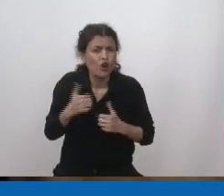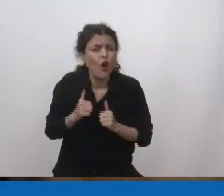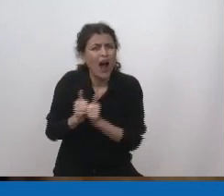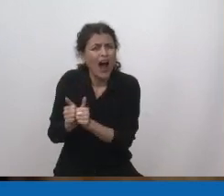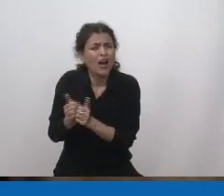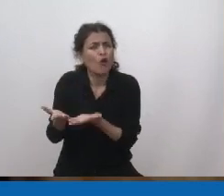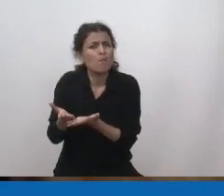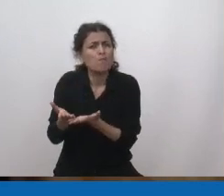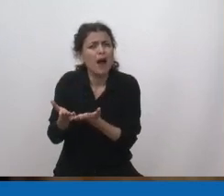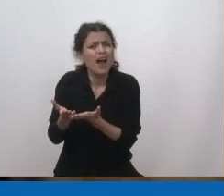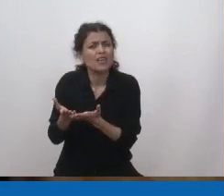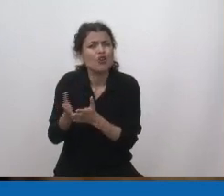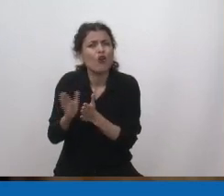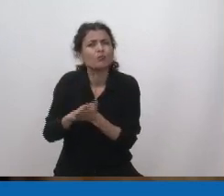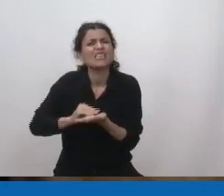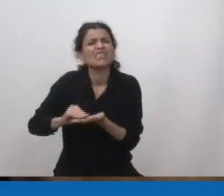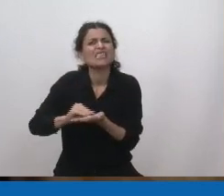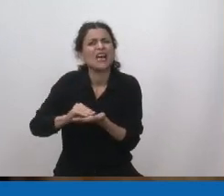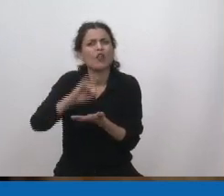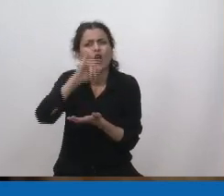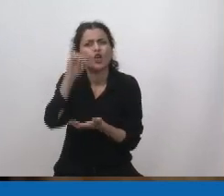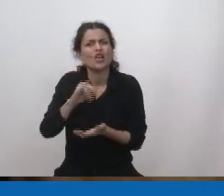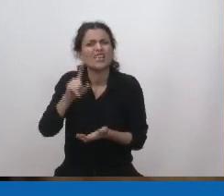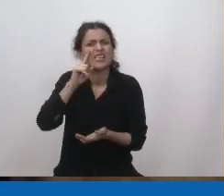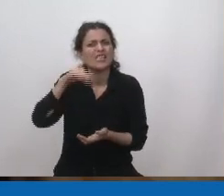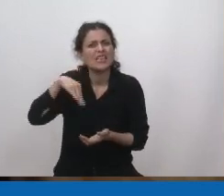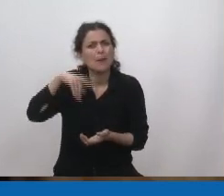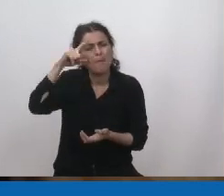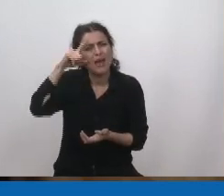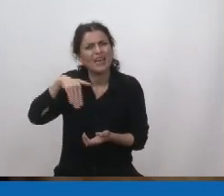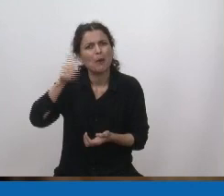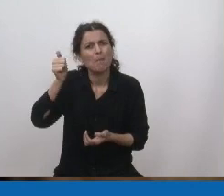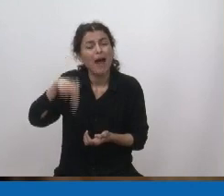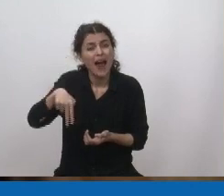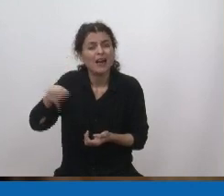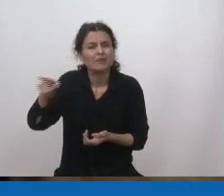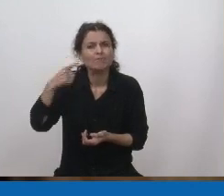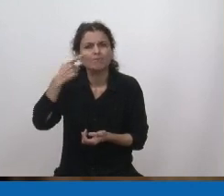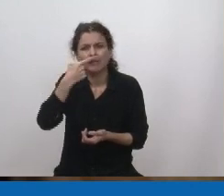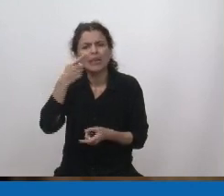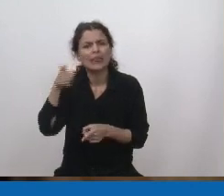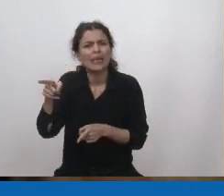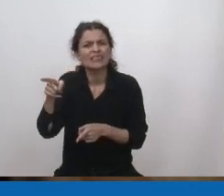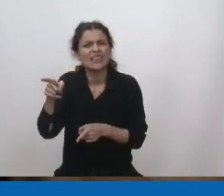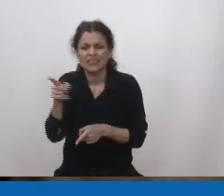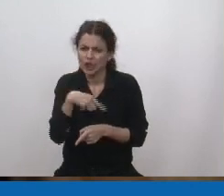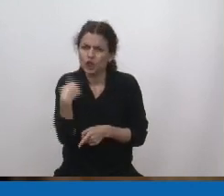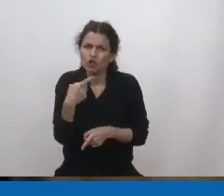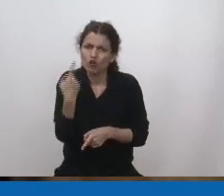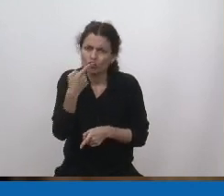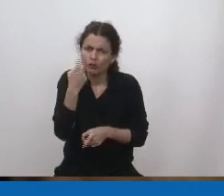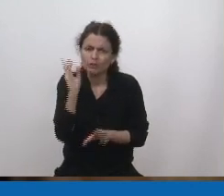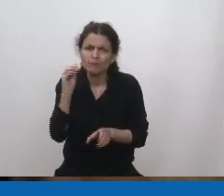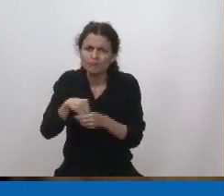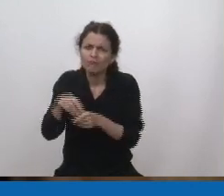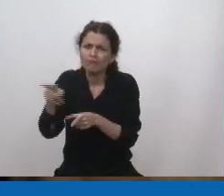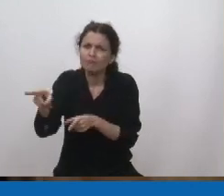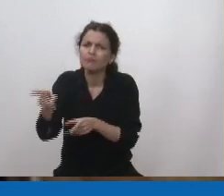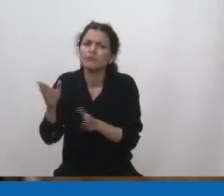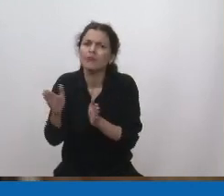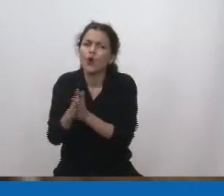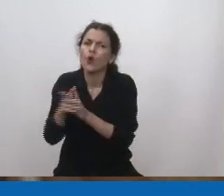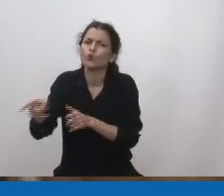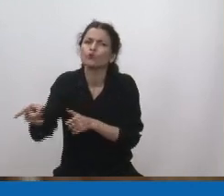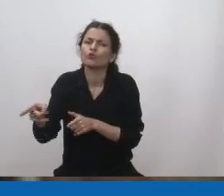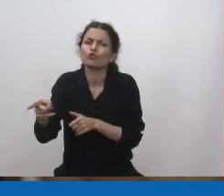senador Zimmermann, porque creo que es la correcta y que nos interesa a todos los senadores que estamos aquí presentes, porque es el destino